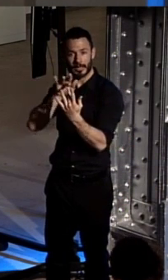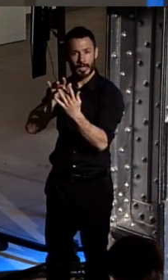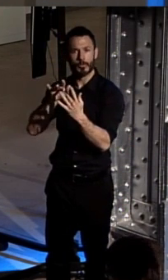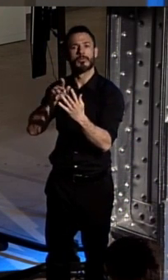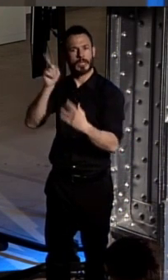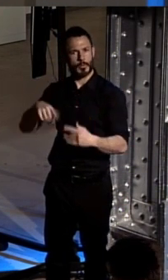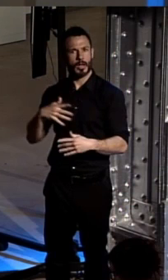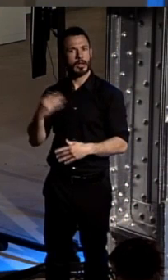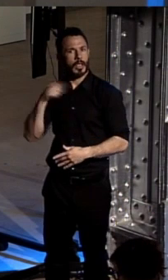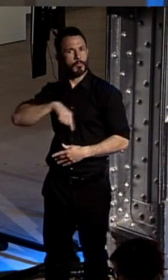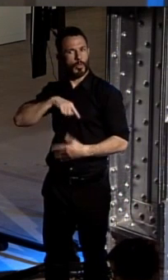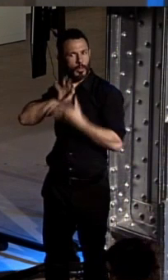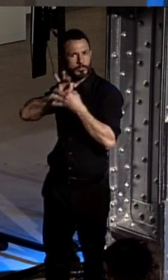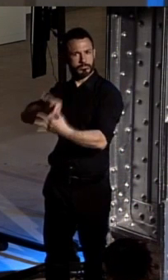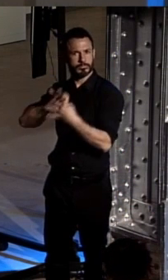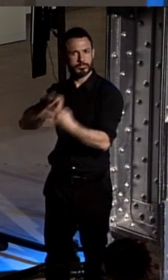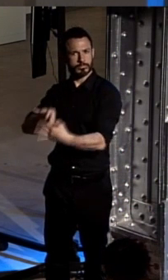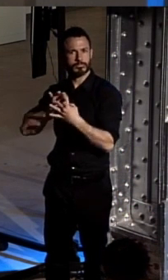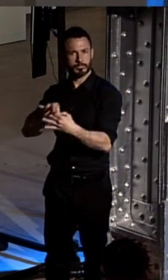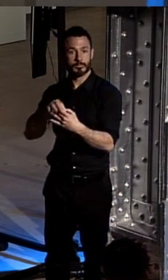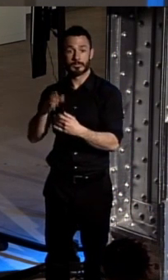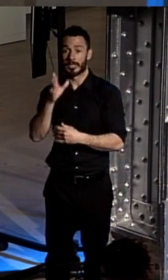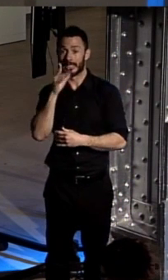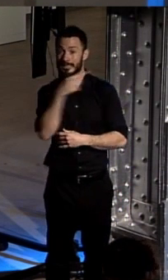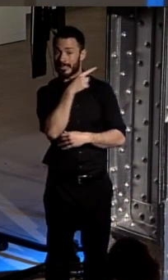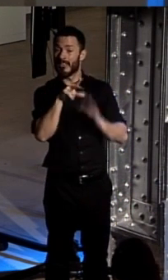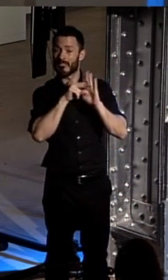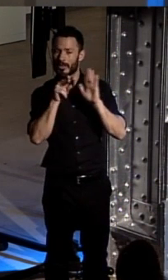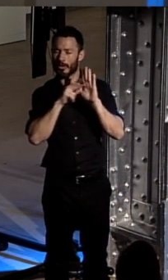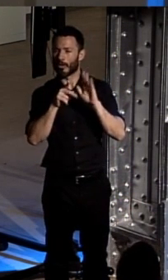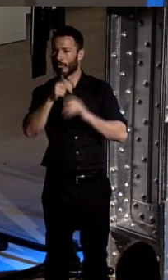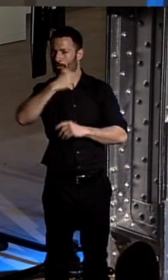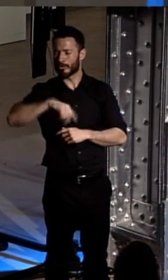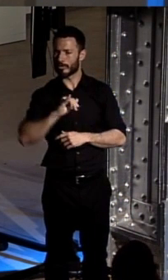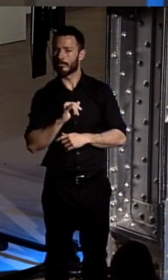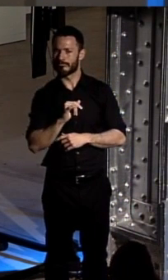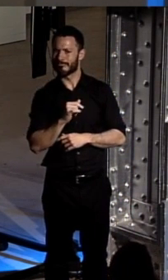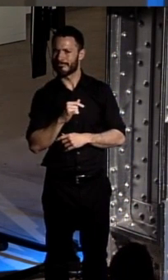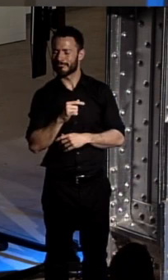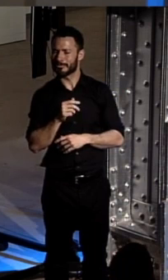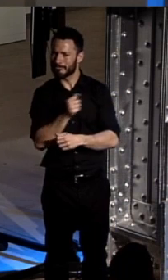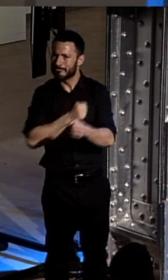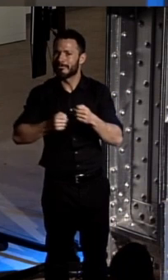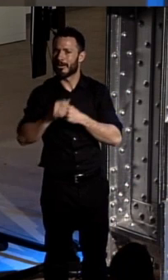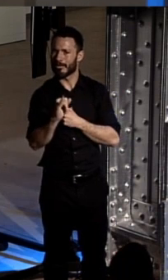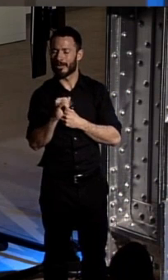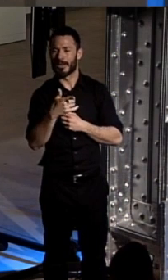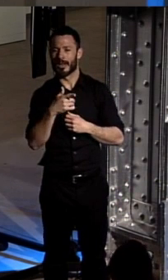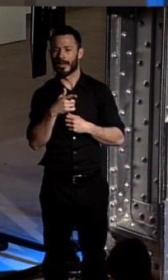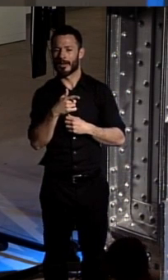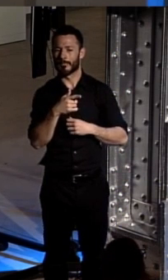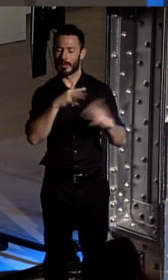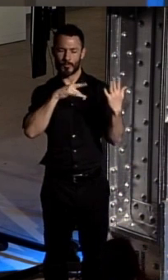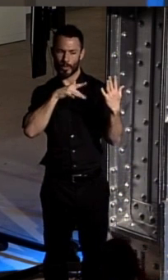creo que muchos de vosotros os sentiréis identificados con este vídeo donde hay una relación muy emocional con